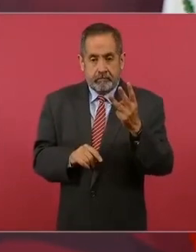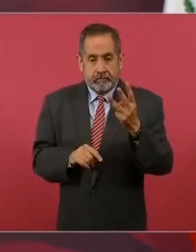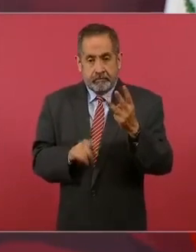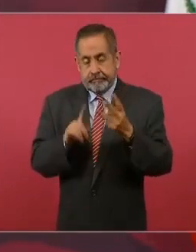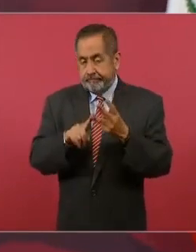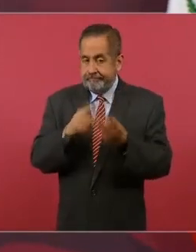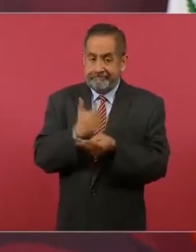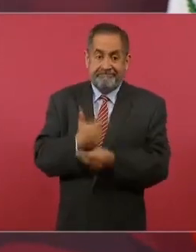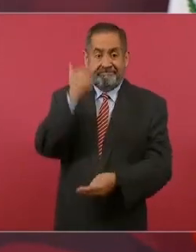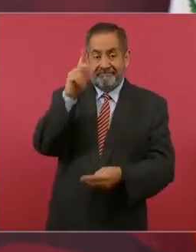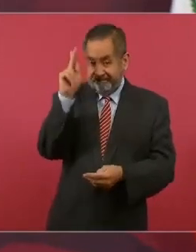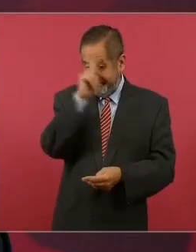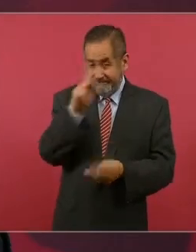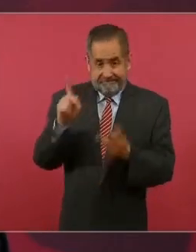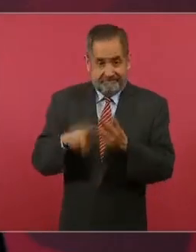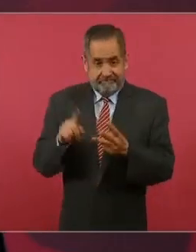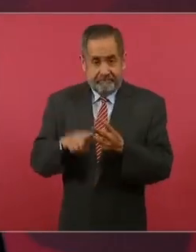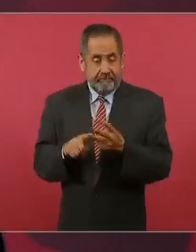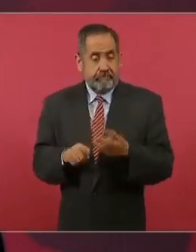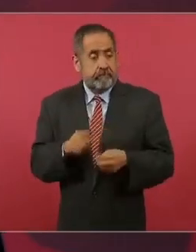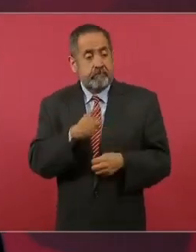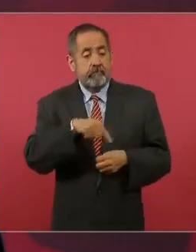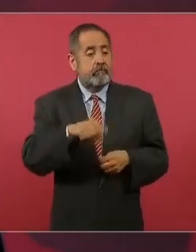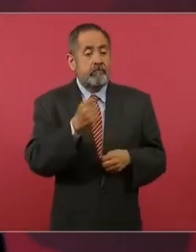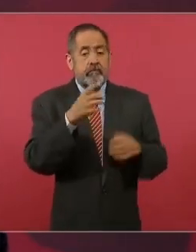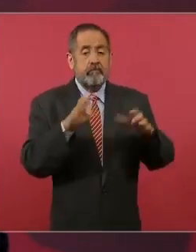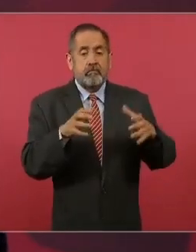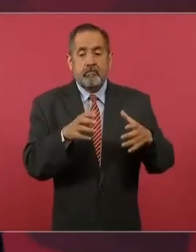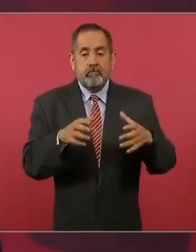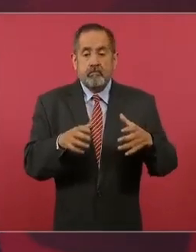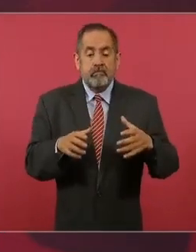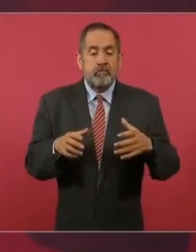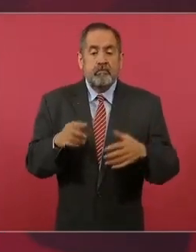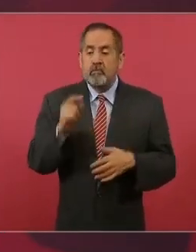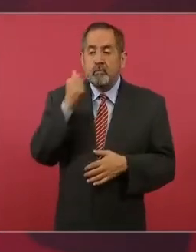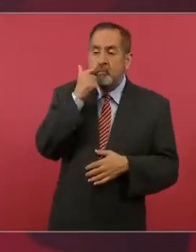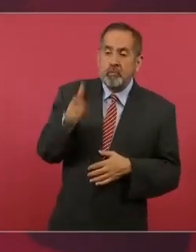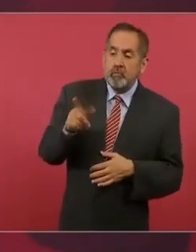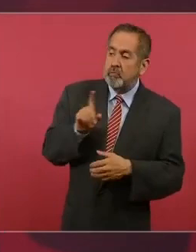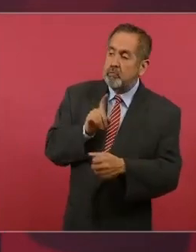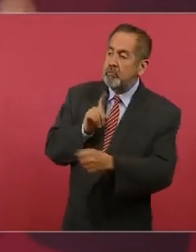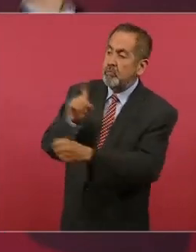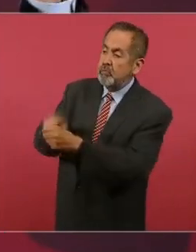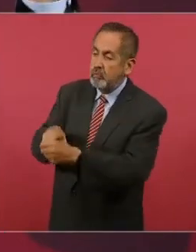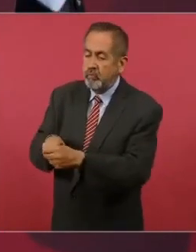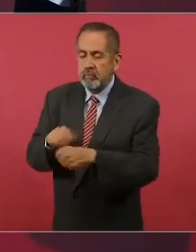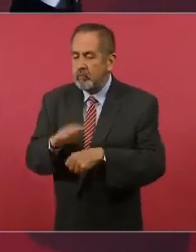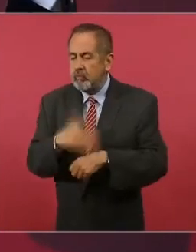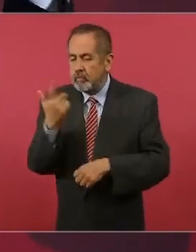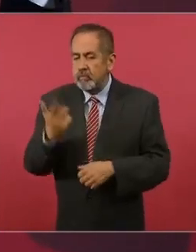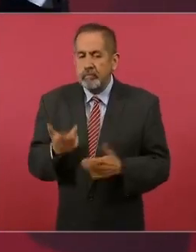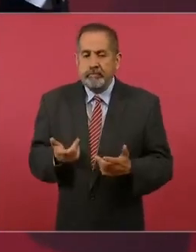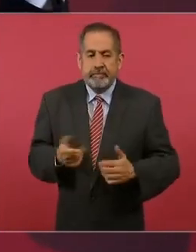lo más grave, es que algunos no quieren porque